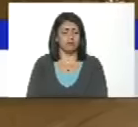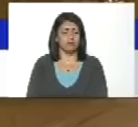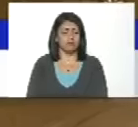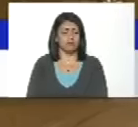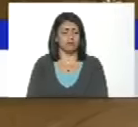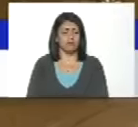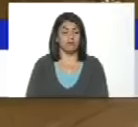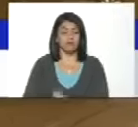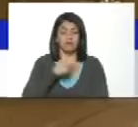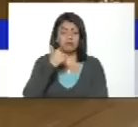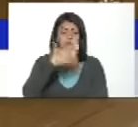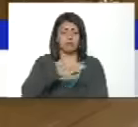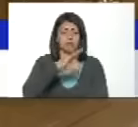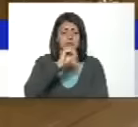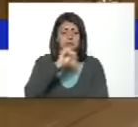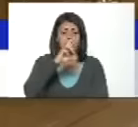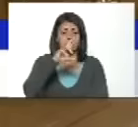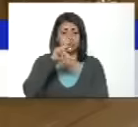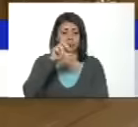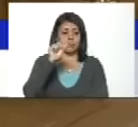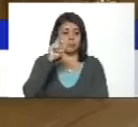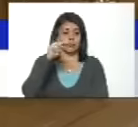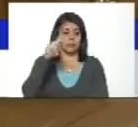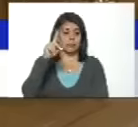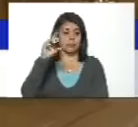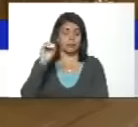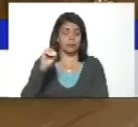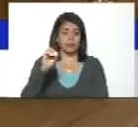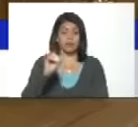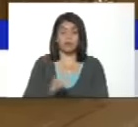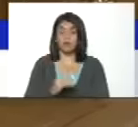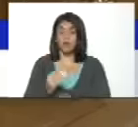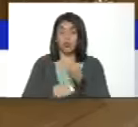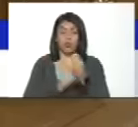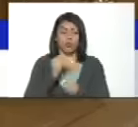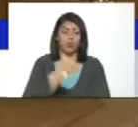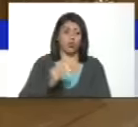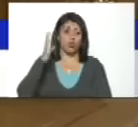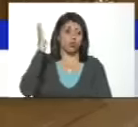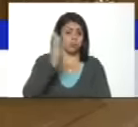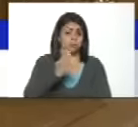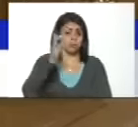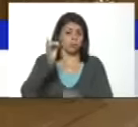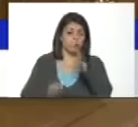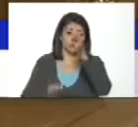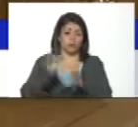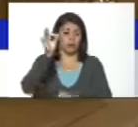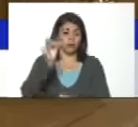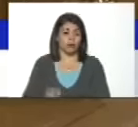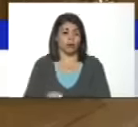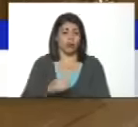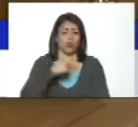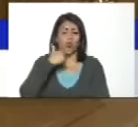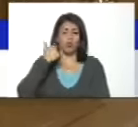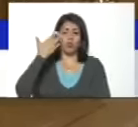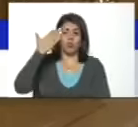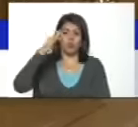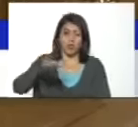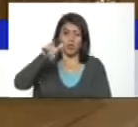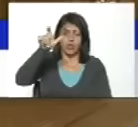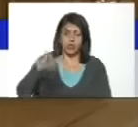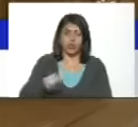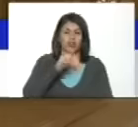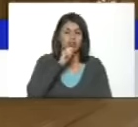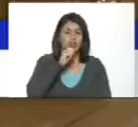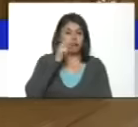sobre el crimen de Orlando Figuera y el pago ante la justicia de sus asesinos